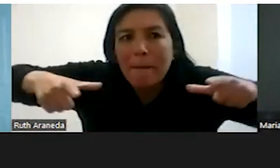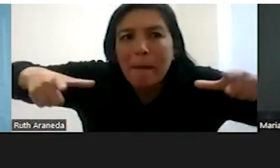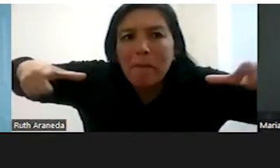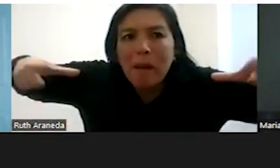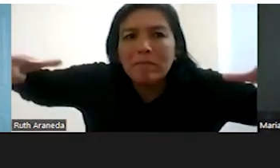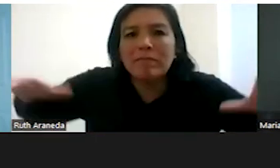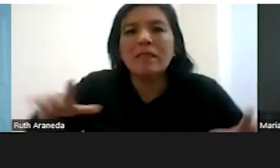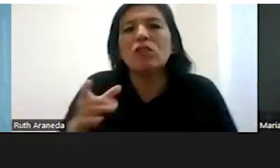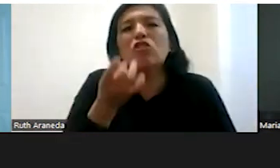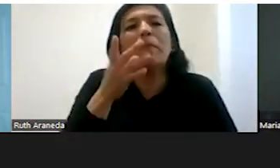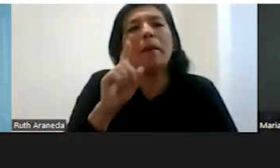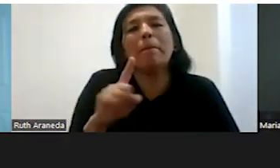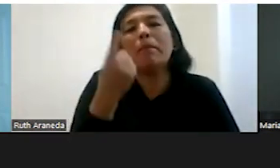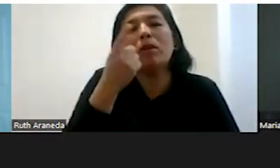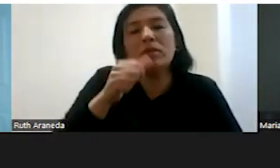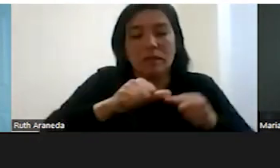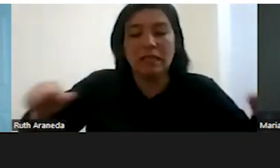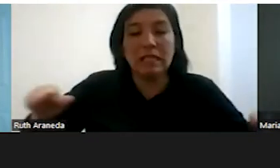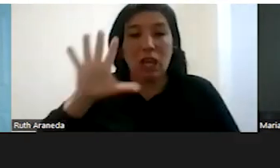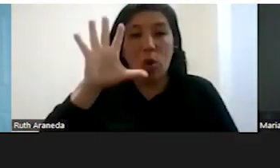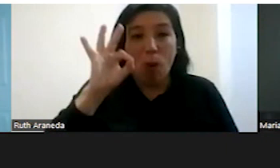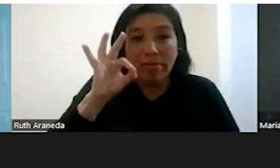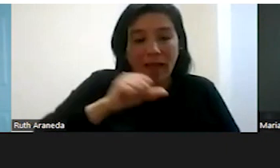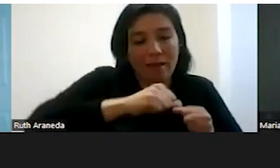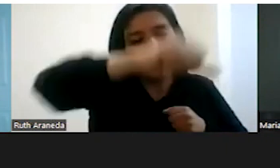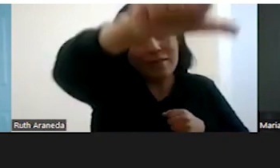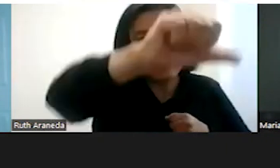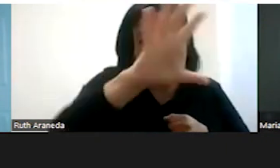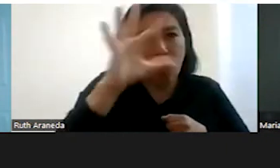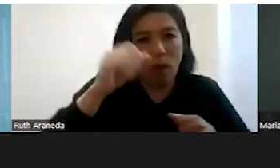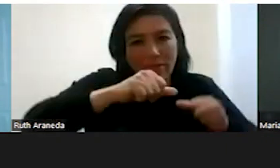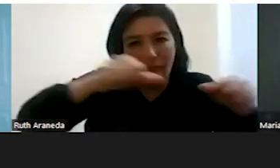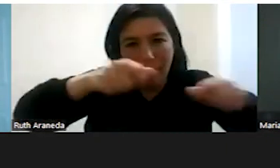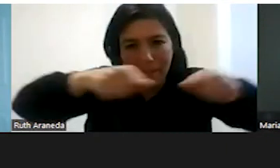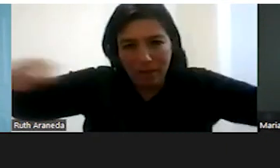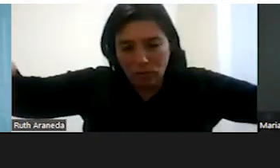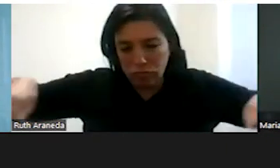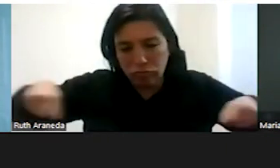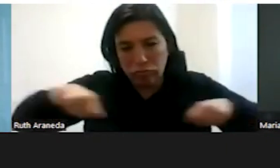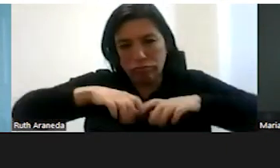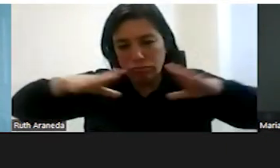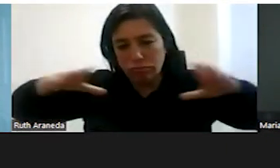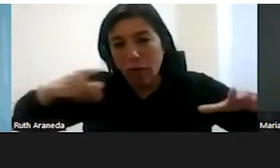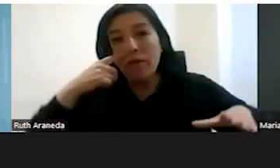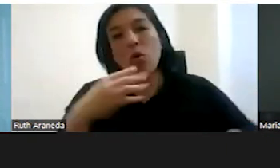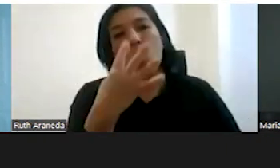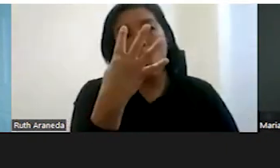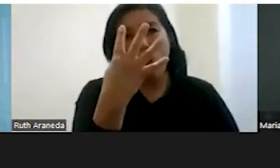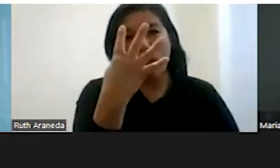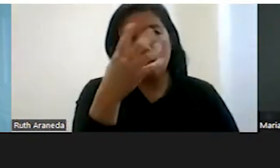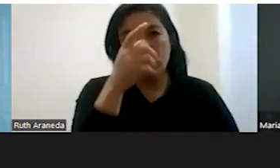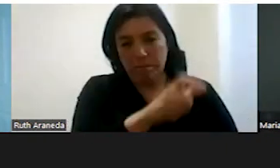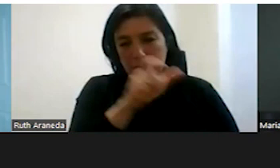50 por 50. En esos pozos 50 por 50 encontramos dispersos, en varios pozos, 4 esqueletos que